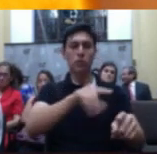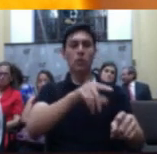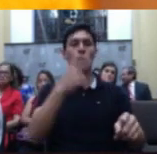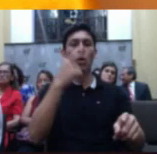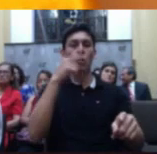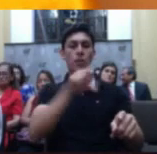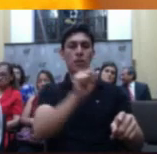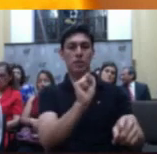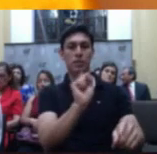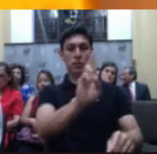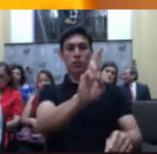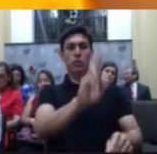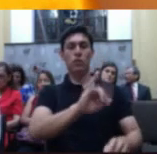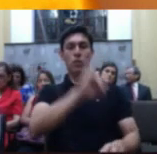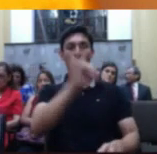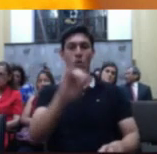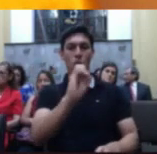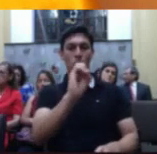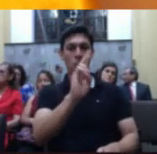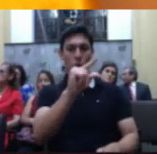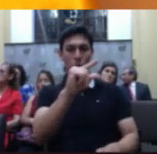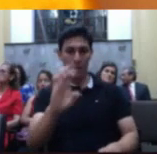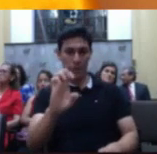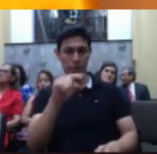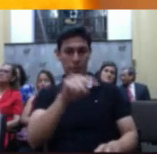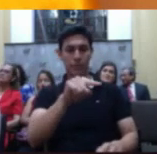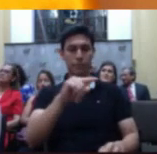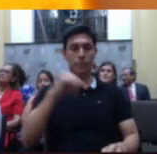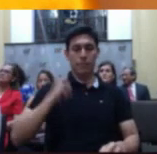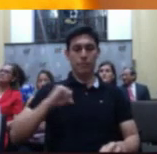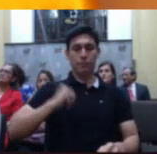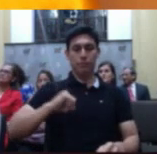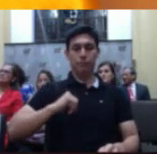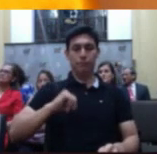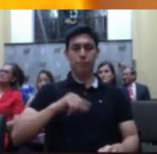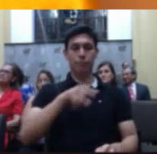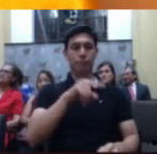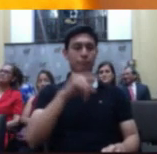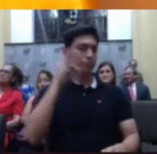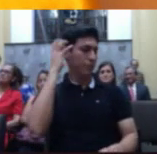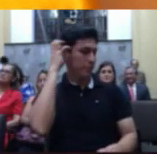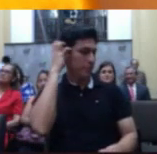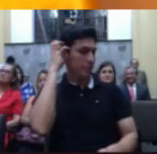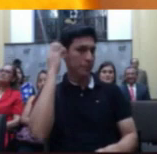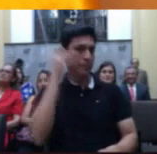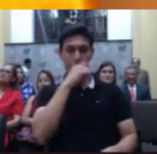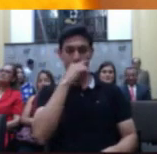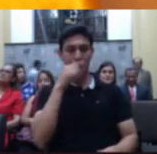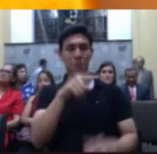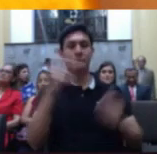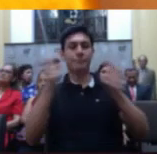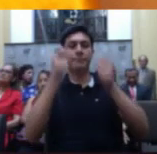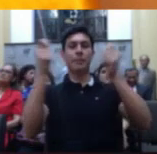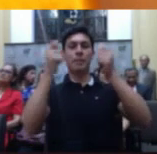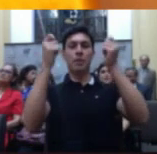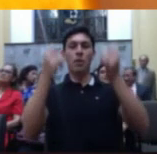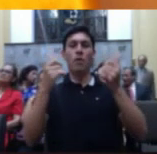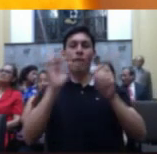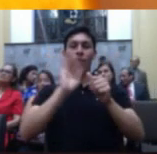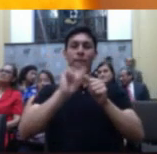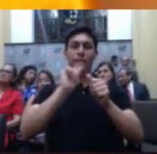Jorge Muñoz Wells, alcalde de la Municipalidad Distrital de Miraflores, con ocasión de celebrarse en la fecha